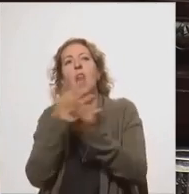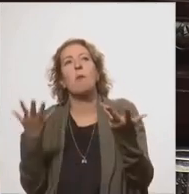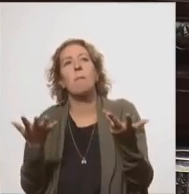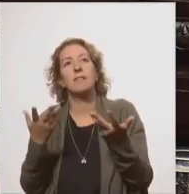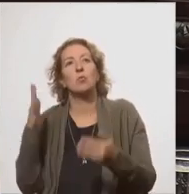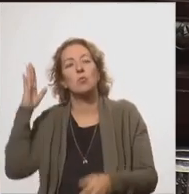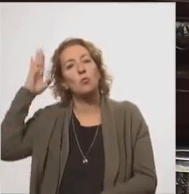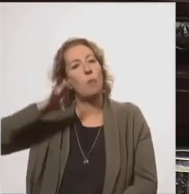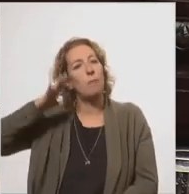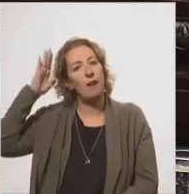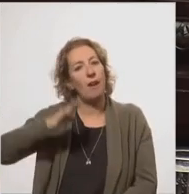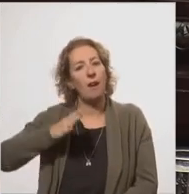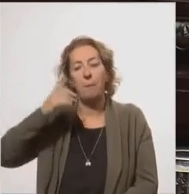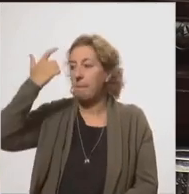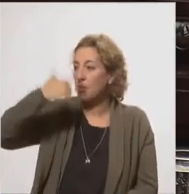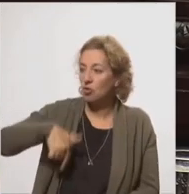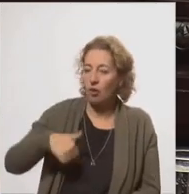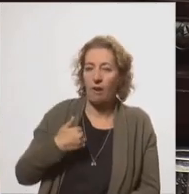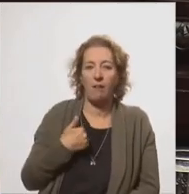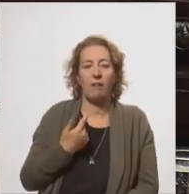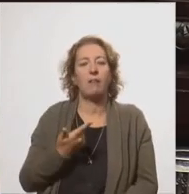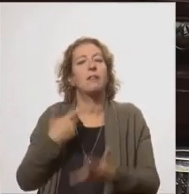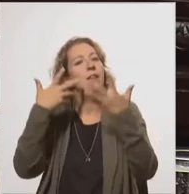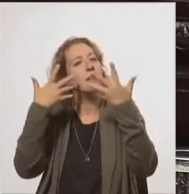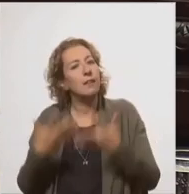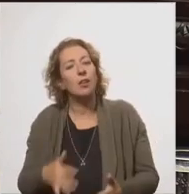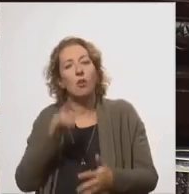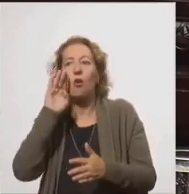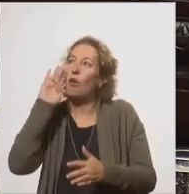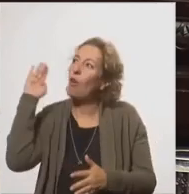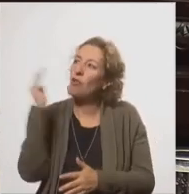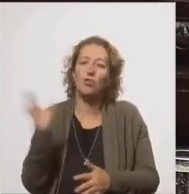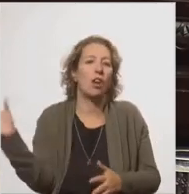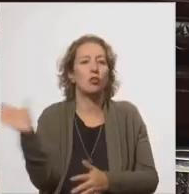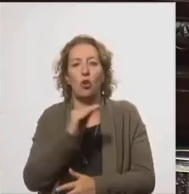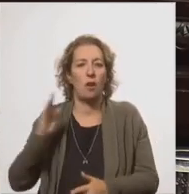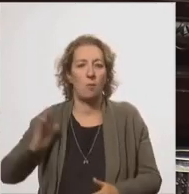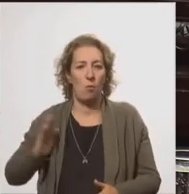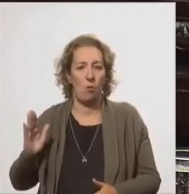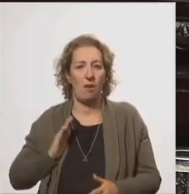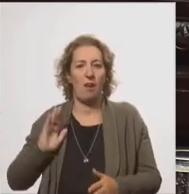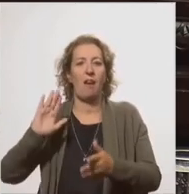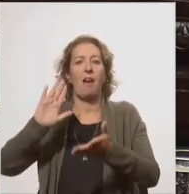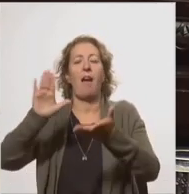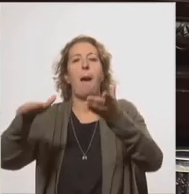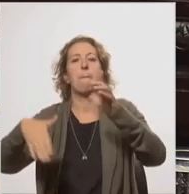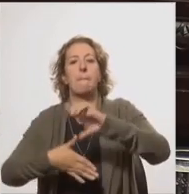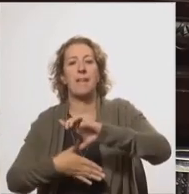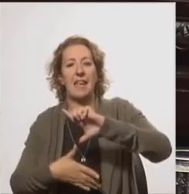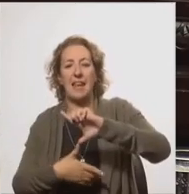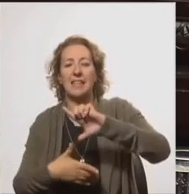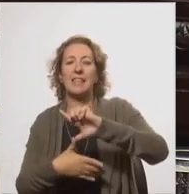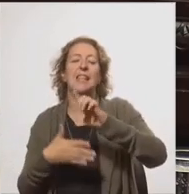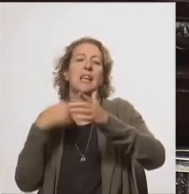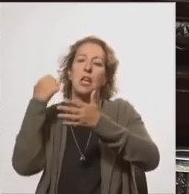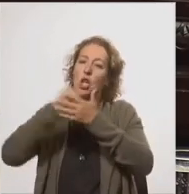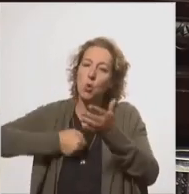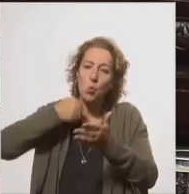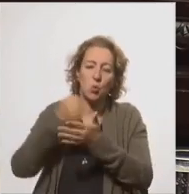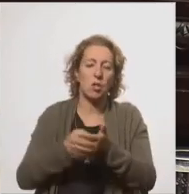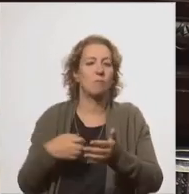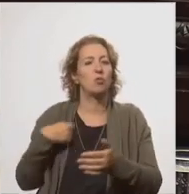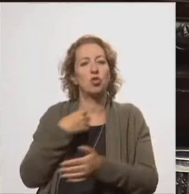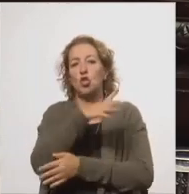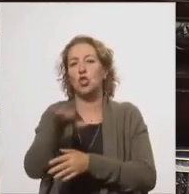homenaje personal, que sea un reconocimiento a todas las mujeres de América Latina que muestran por una sociedad de iguales, sin